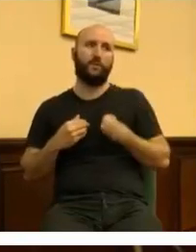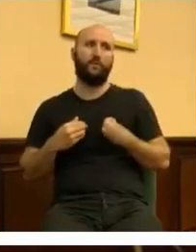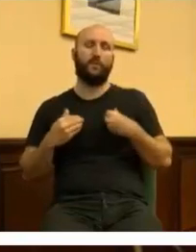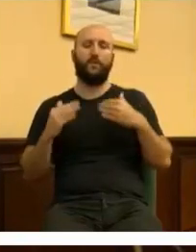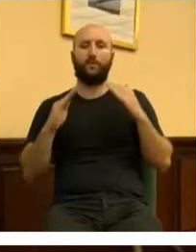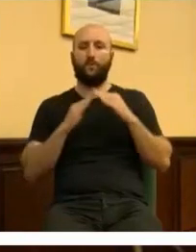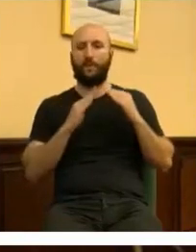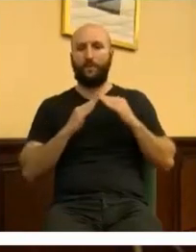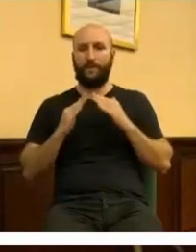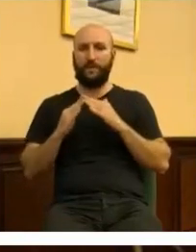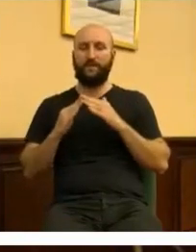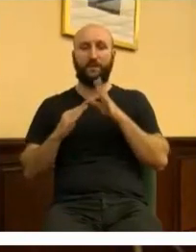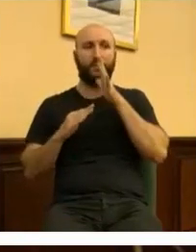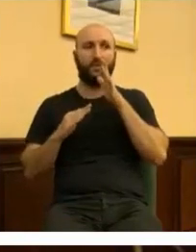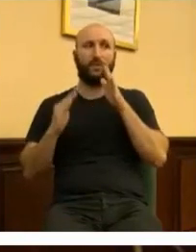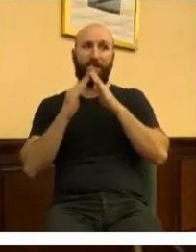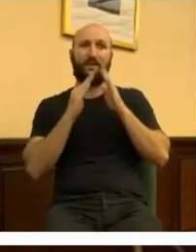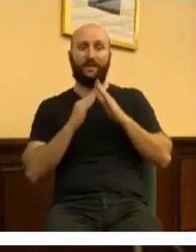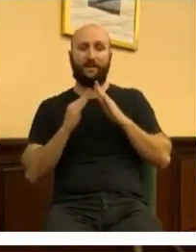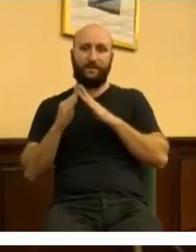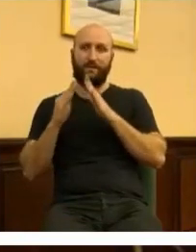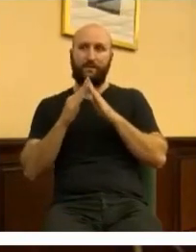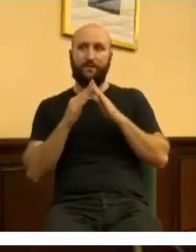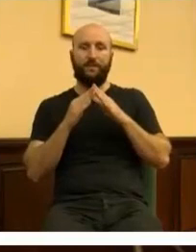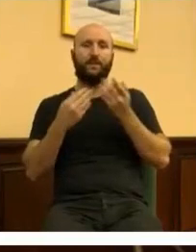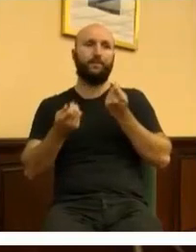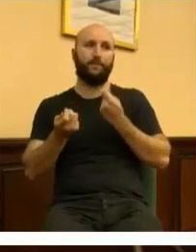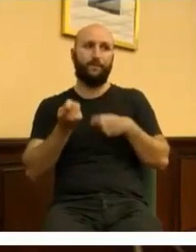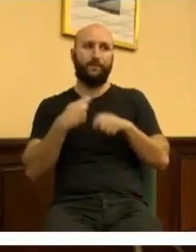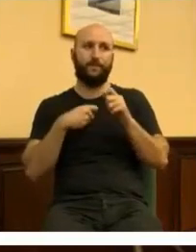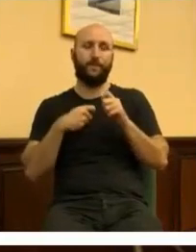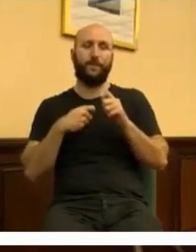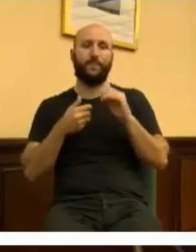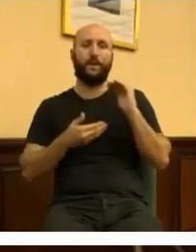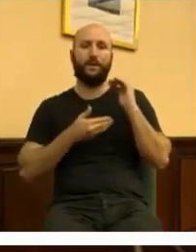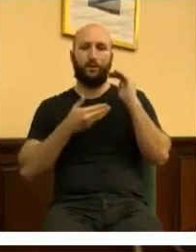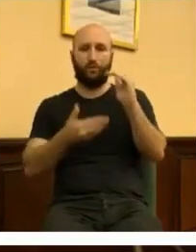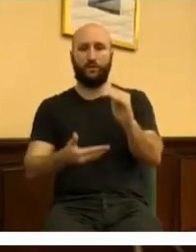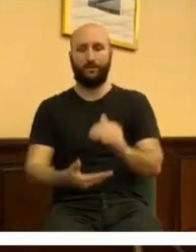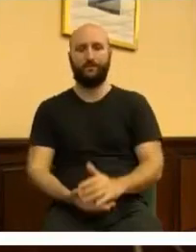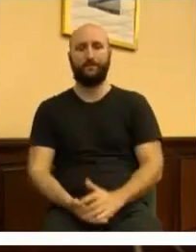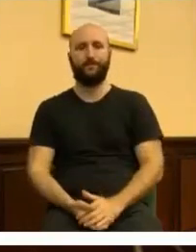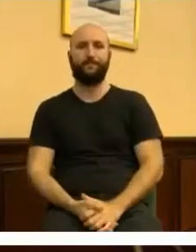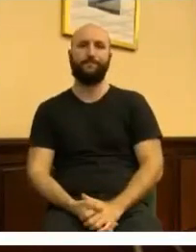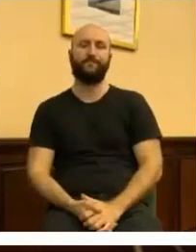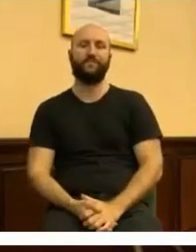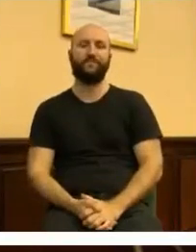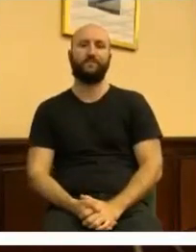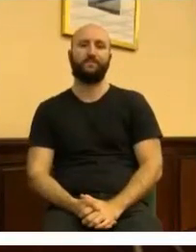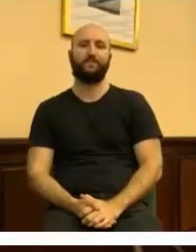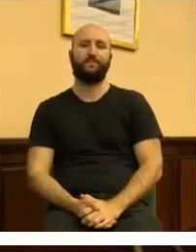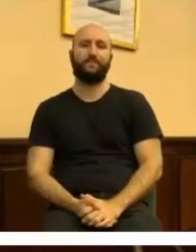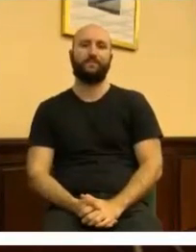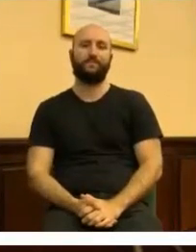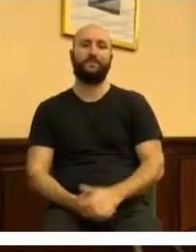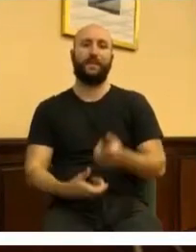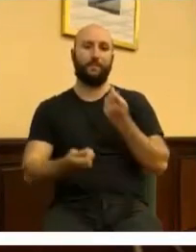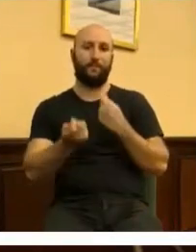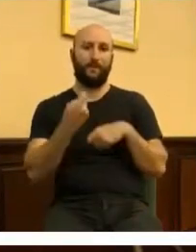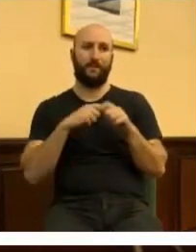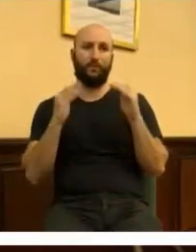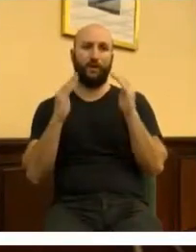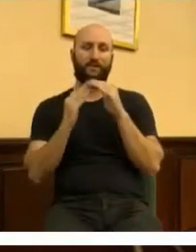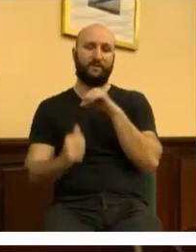viviendas, porque fueron viviendas que fueron vendidas en lote, no se vendieron de